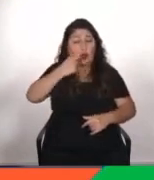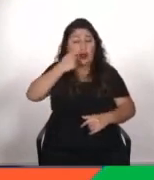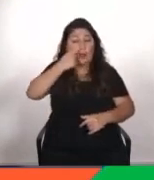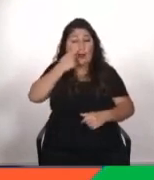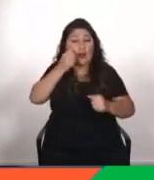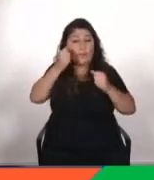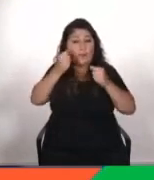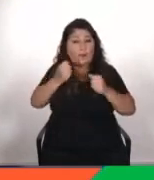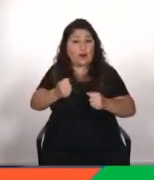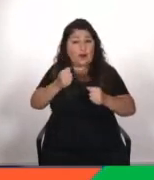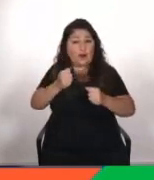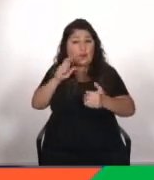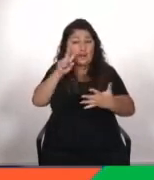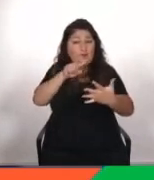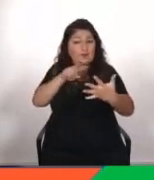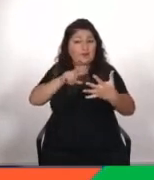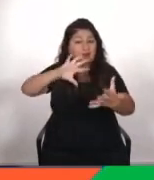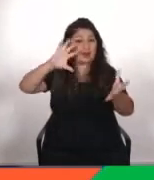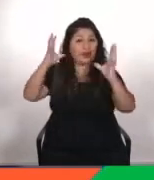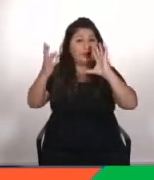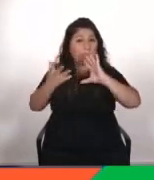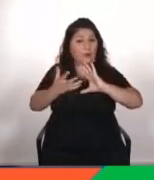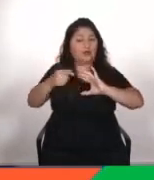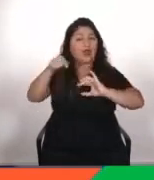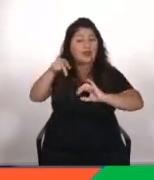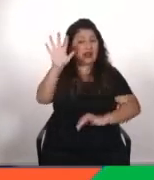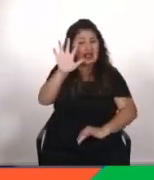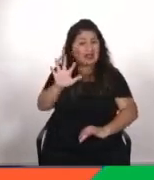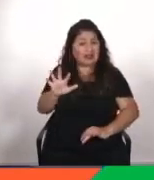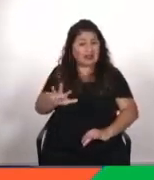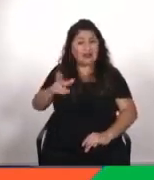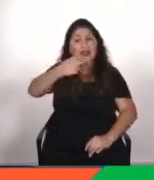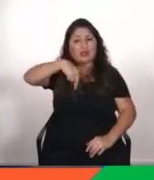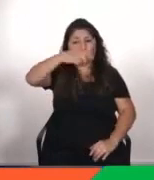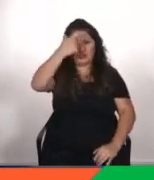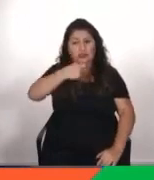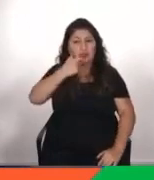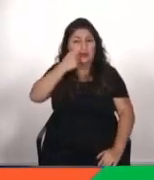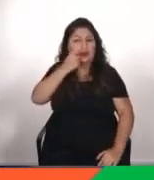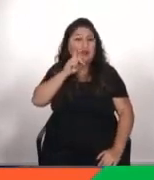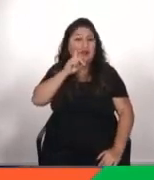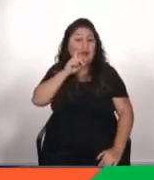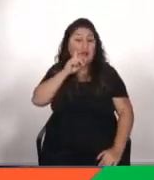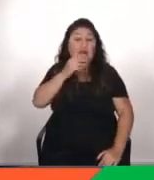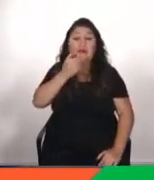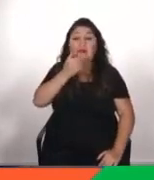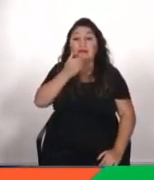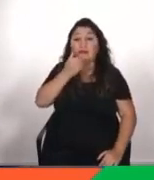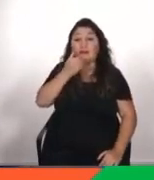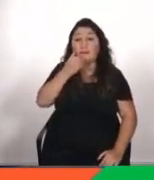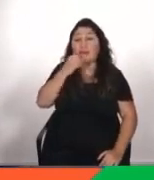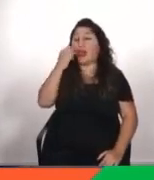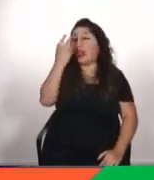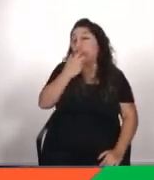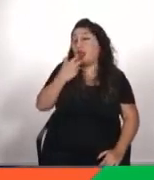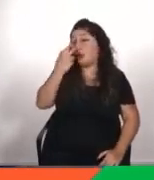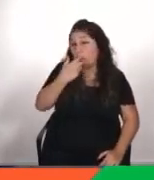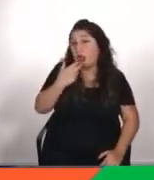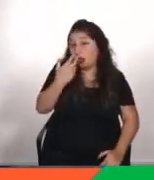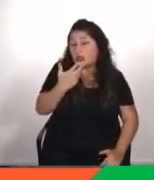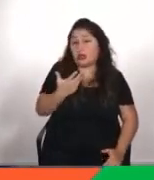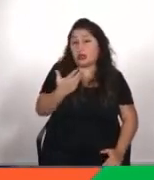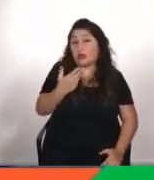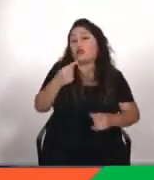las características principales que tenemos, ¿eh? Quizá previas a otras que consideramos muy importantes, como por ejemplo el lenguaje u